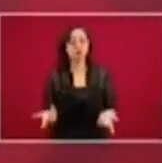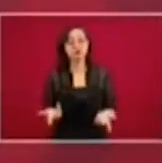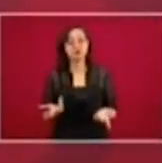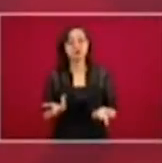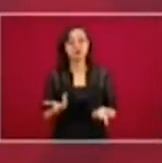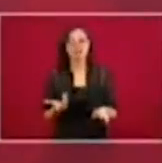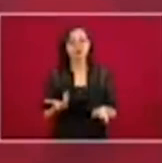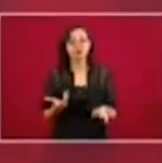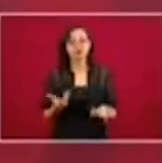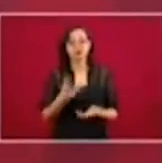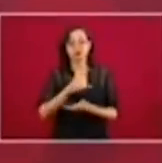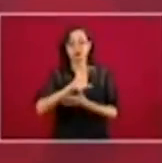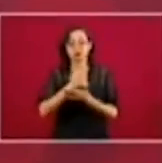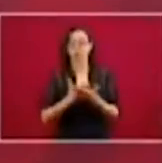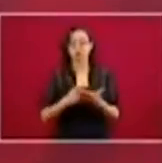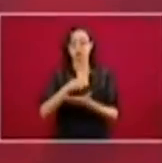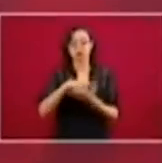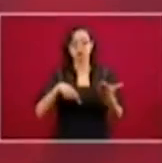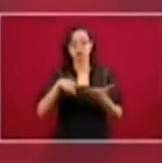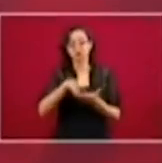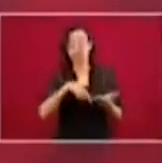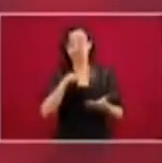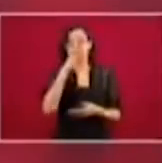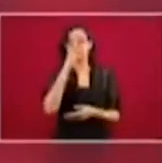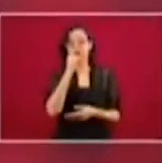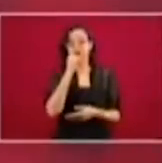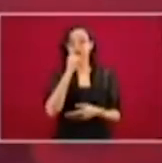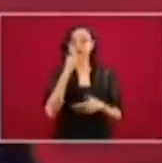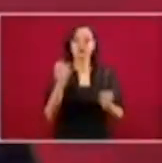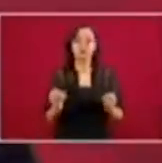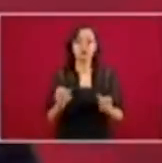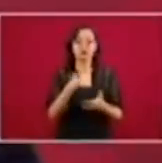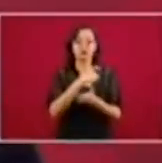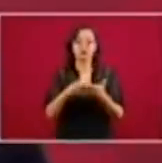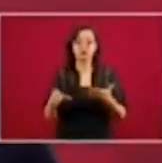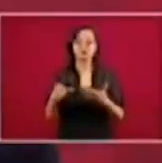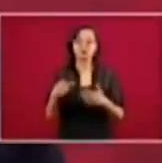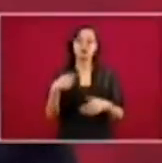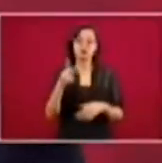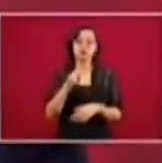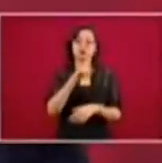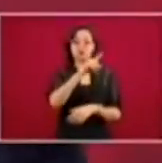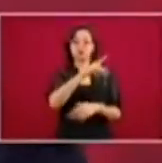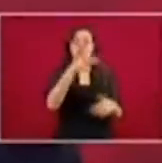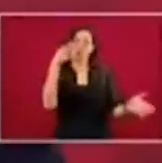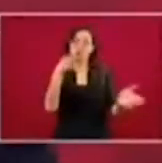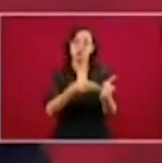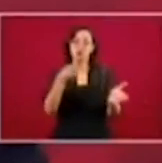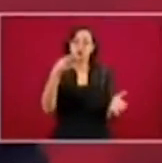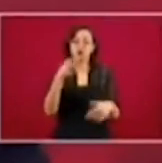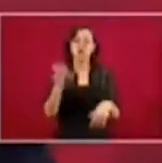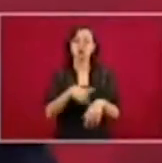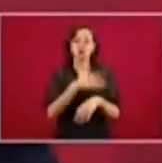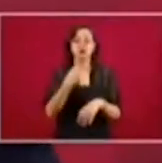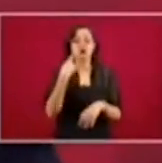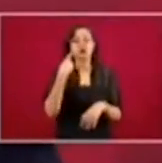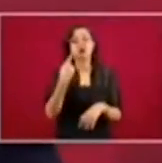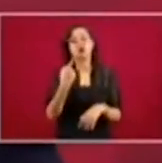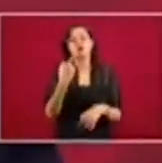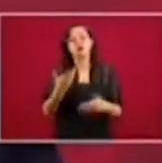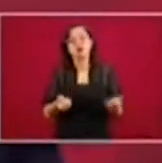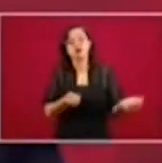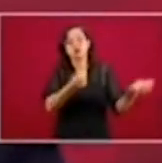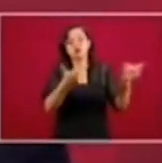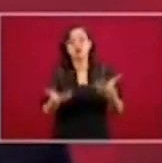si no se puede rescindir el contrato, o si se llega a comprar, se compra con una penalización. ¿En función de qué? De lo que entreguen, de